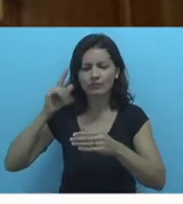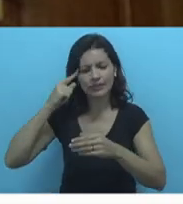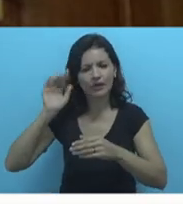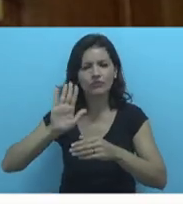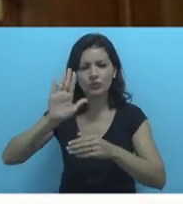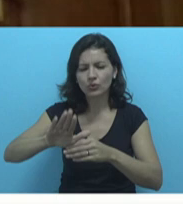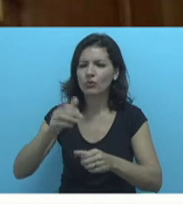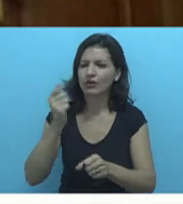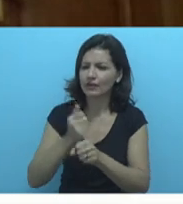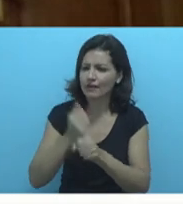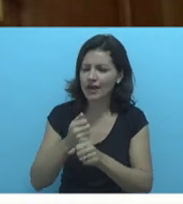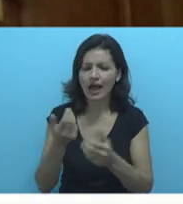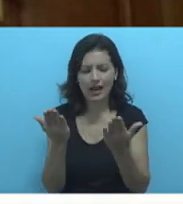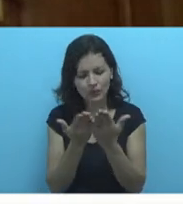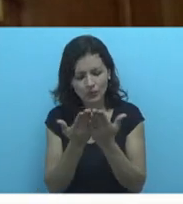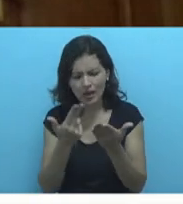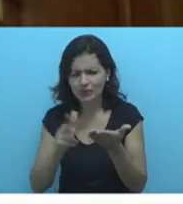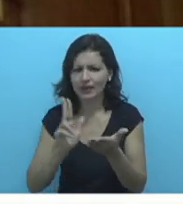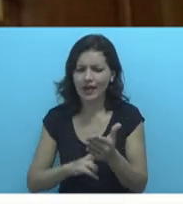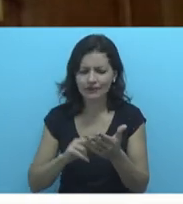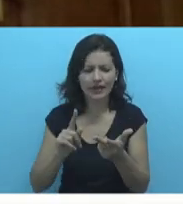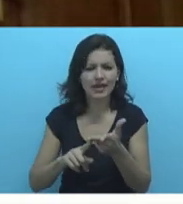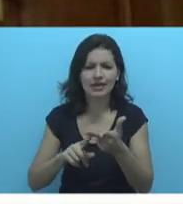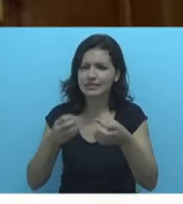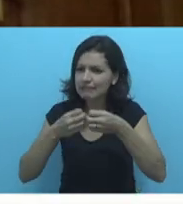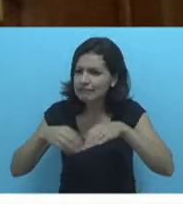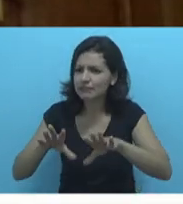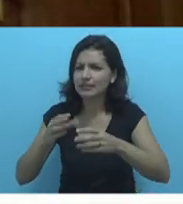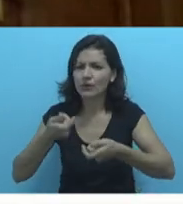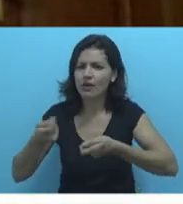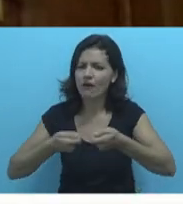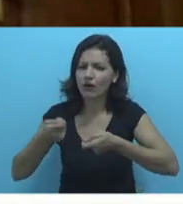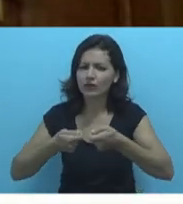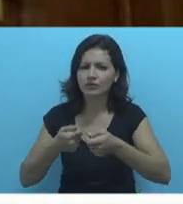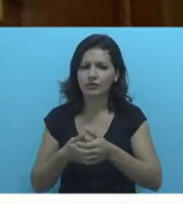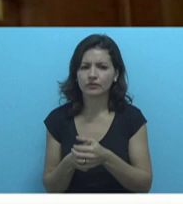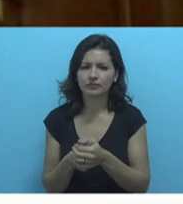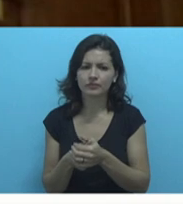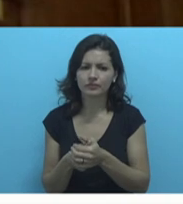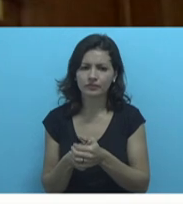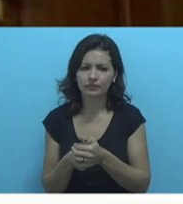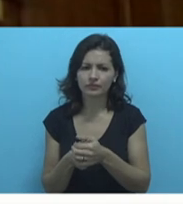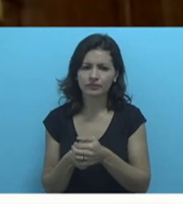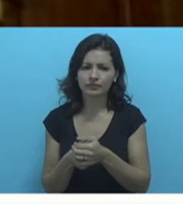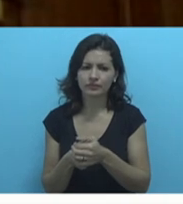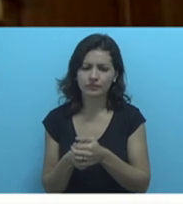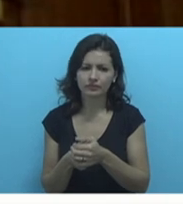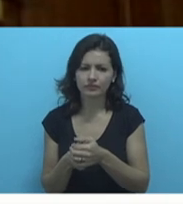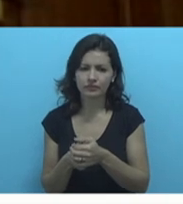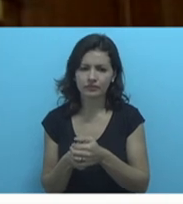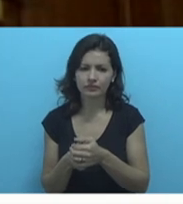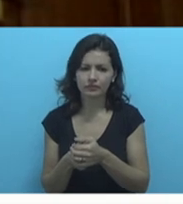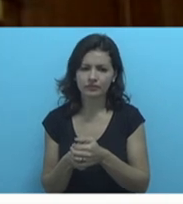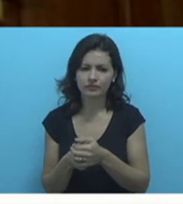tener un trabajo, de volver a estudiar, de poder emprender, de todos esos pibes y pibas de la provincia de Santa Fe que sienten